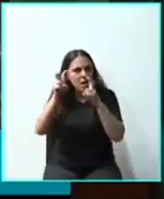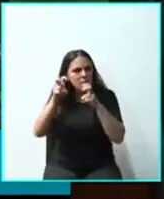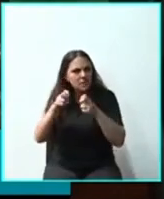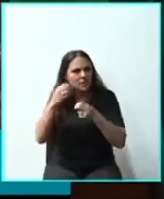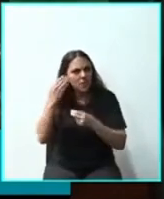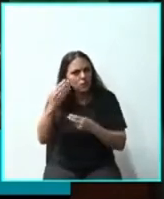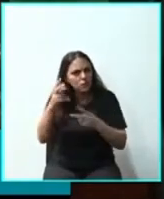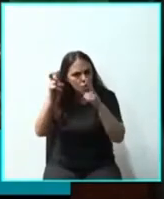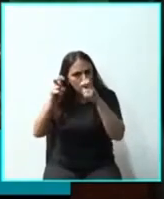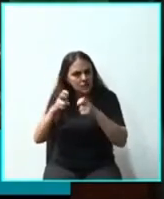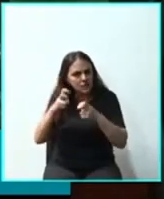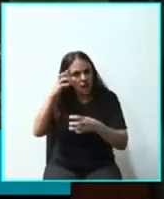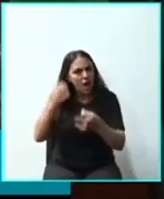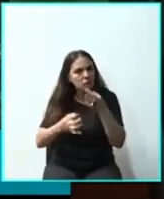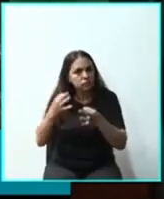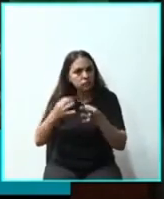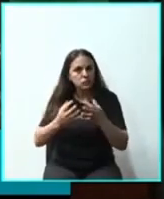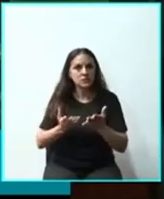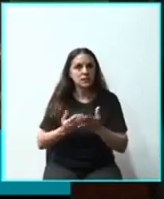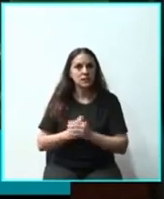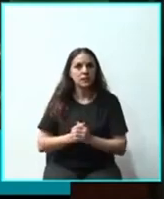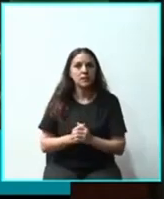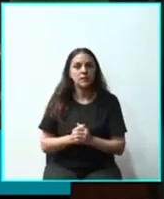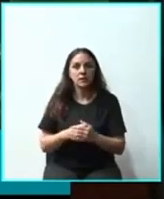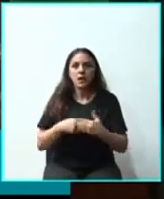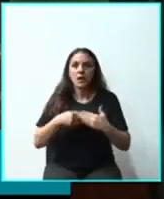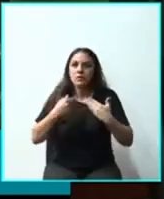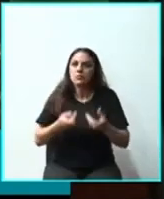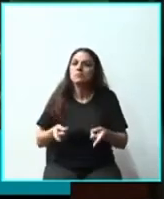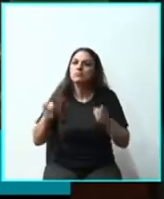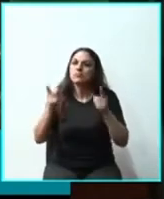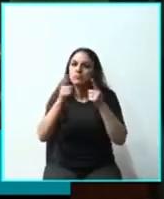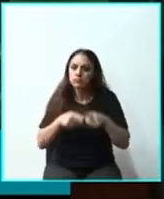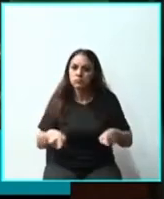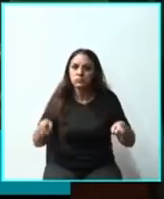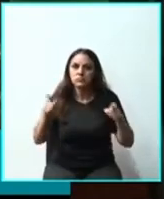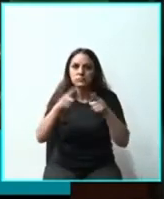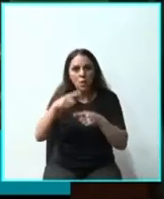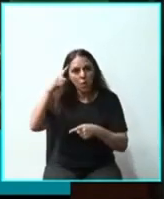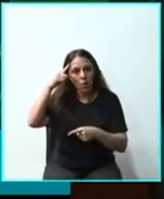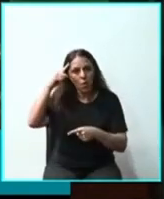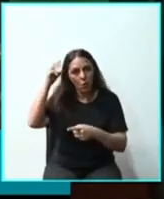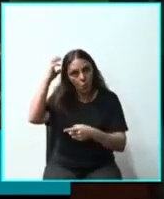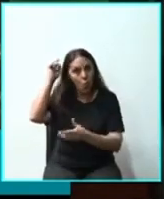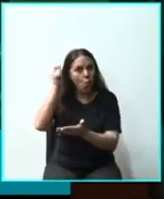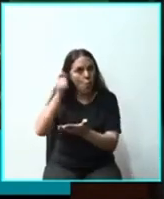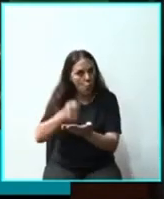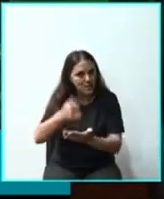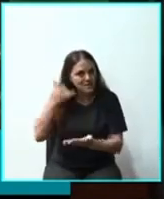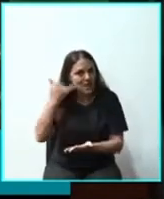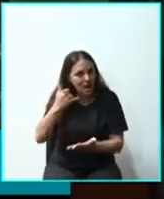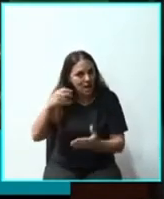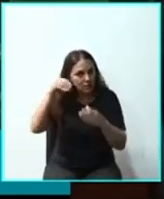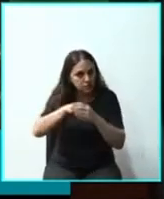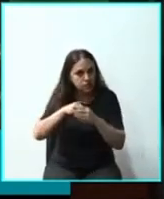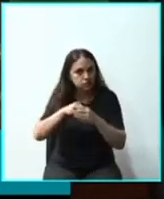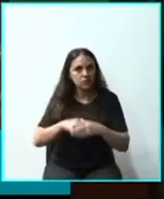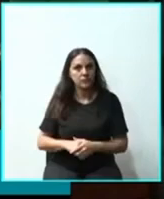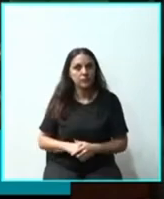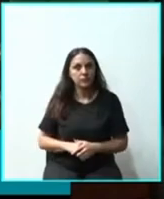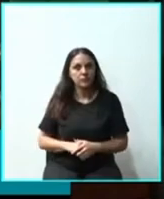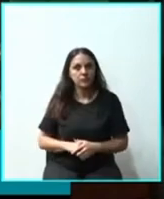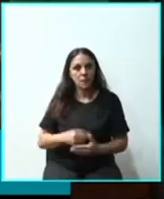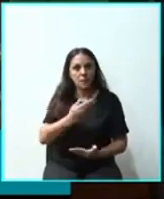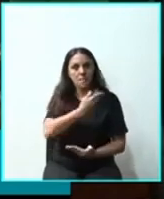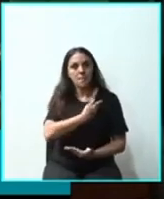judiciales, con lo cual siempre, siempre actúa un juez de por medio. Señor